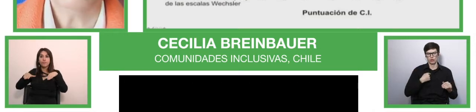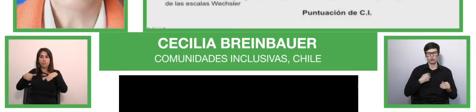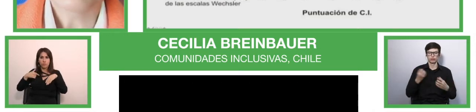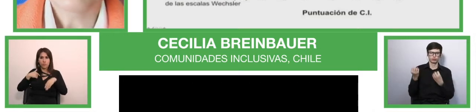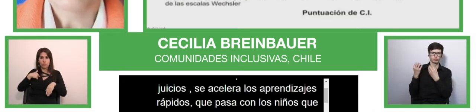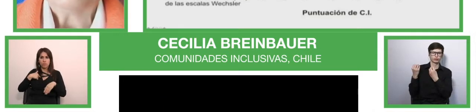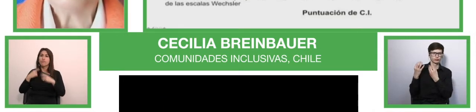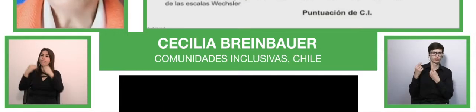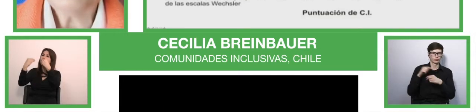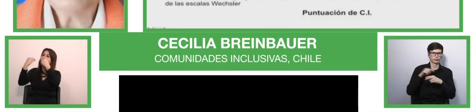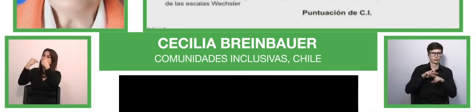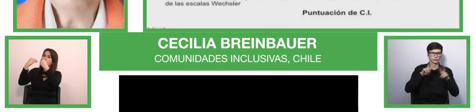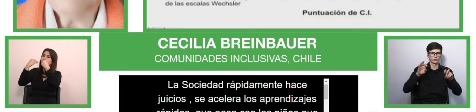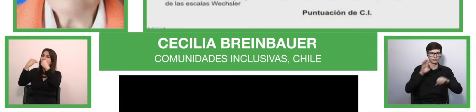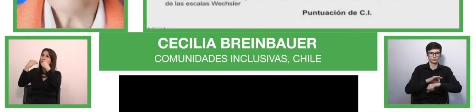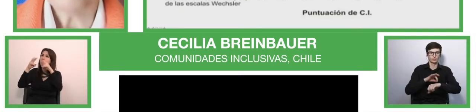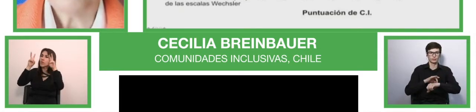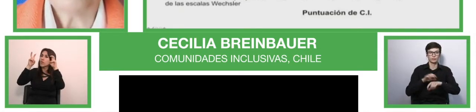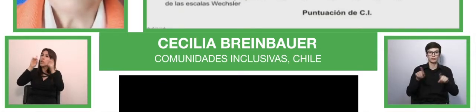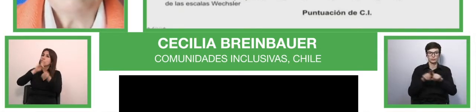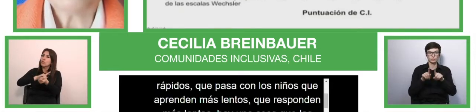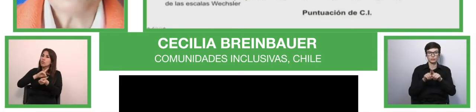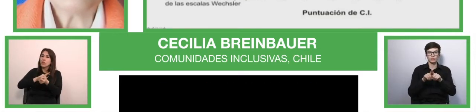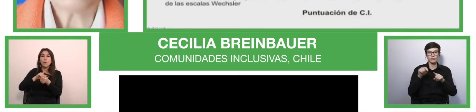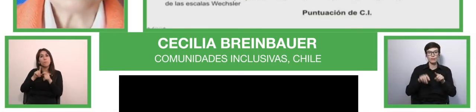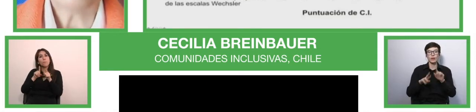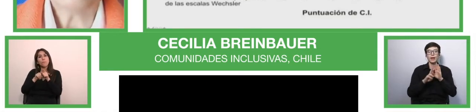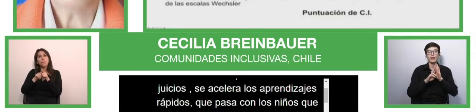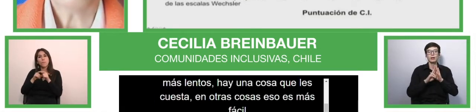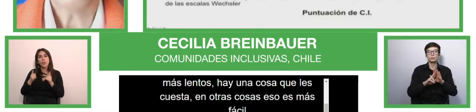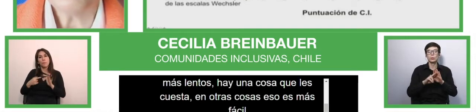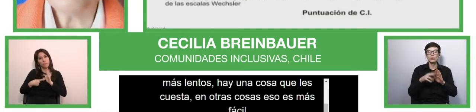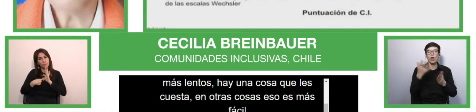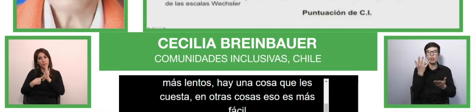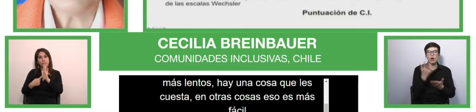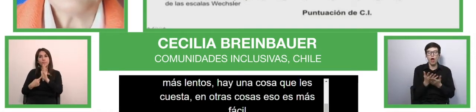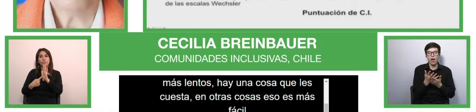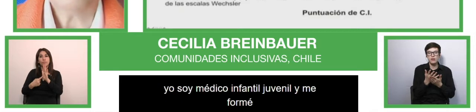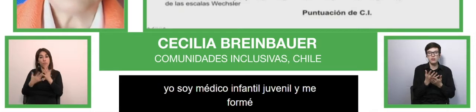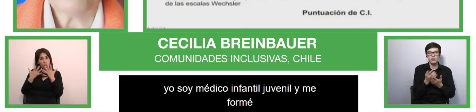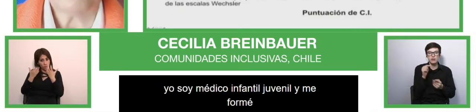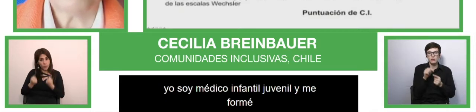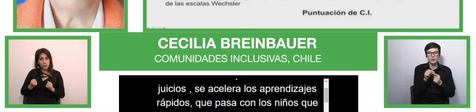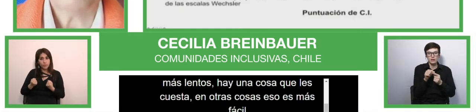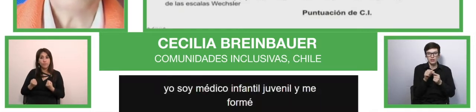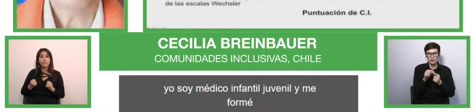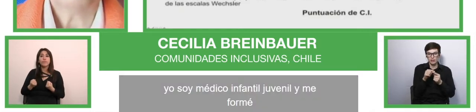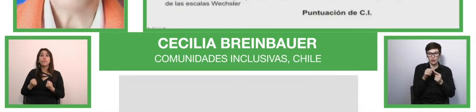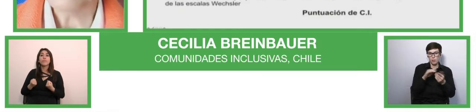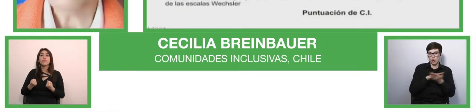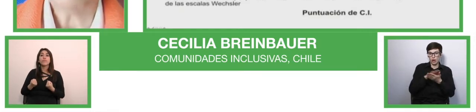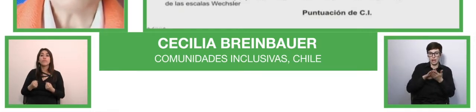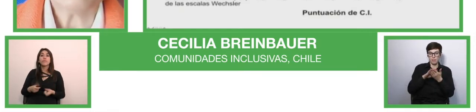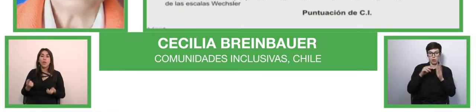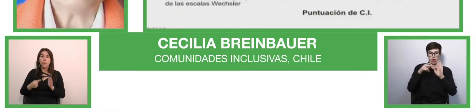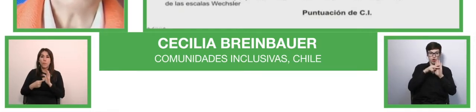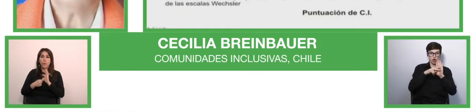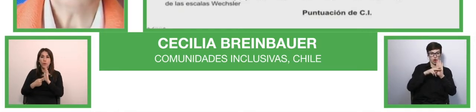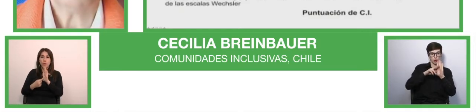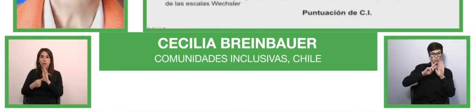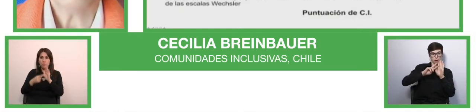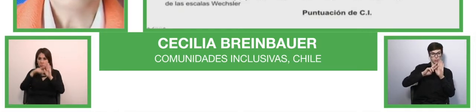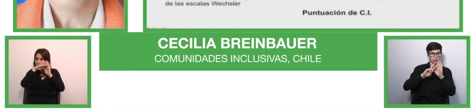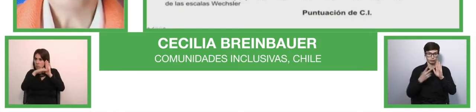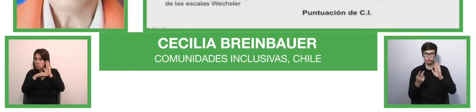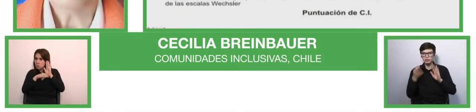médico resultado bajo dos desviaciones estándar son considerados trastornos o discapacidad